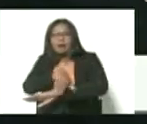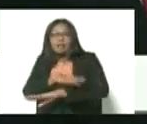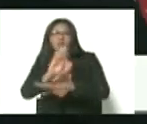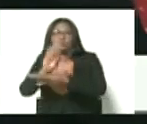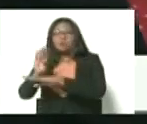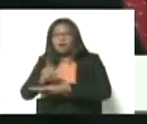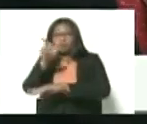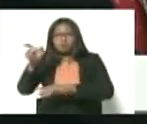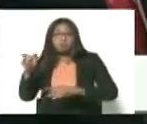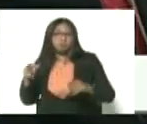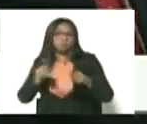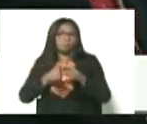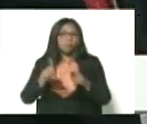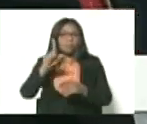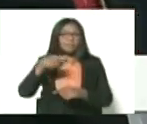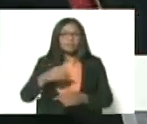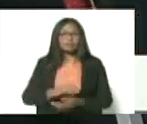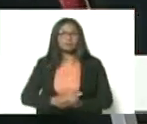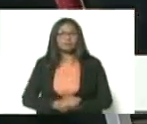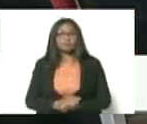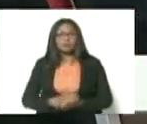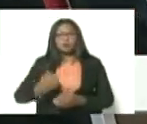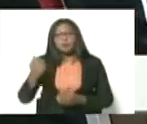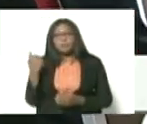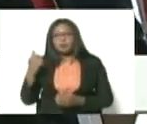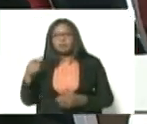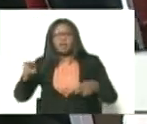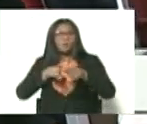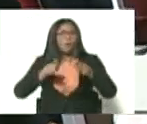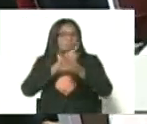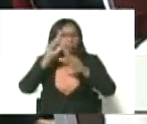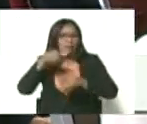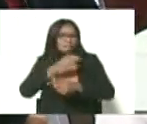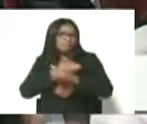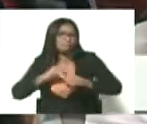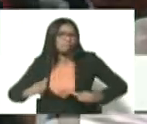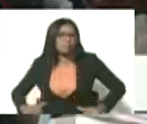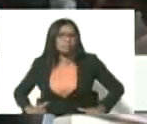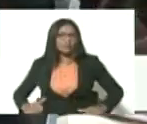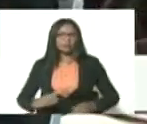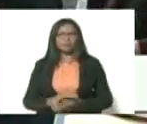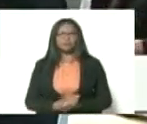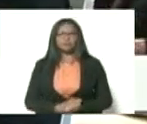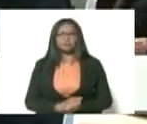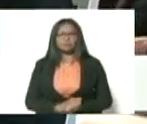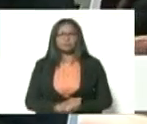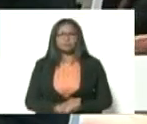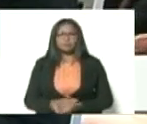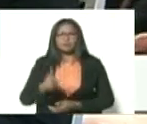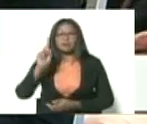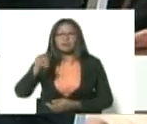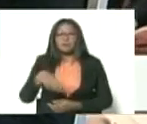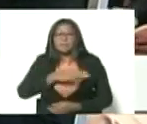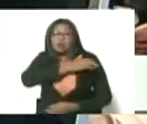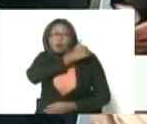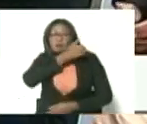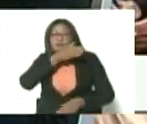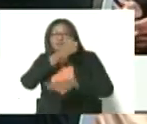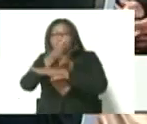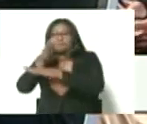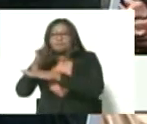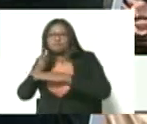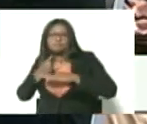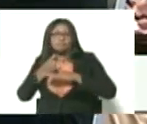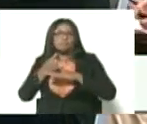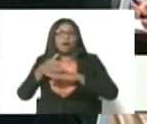gente, tanto policial como militar, y también autoridades que andan en las calles.